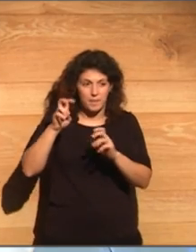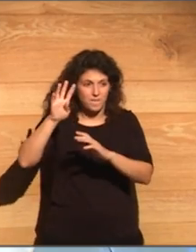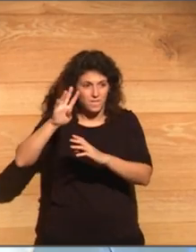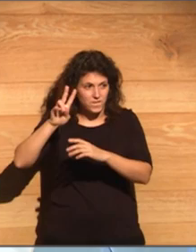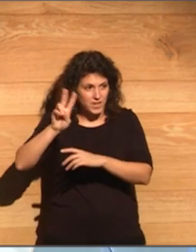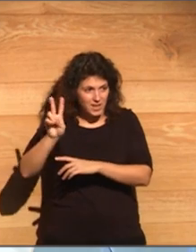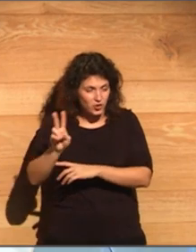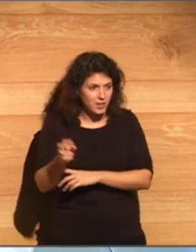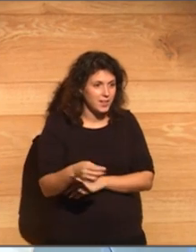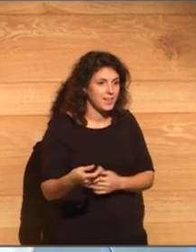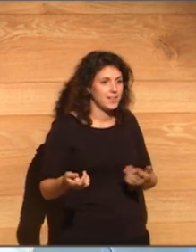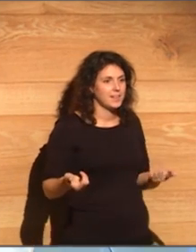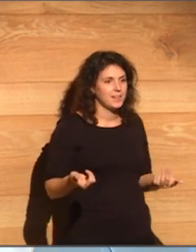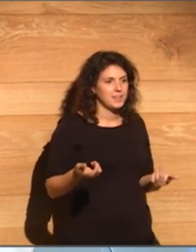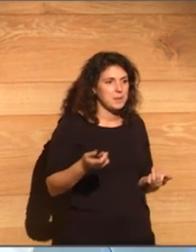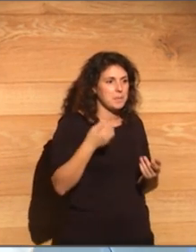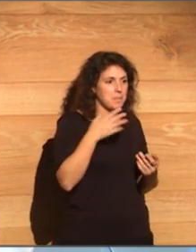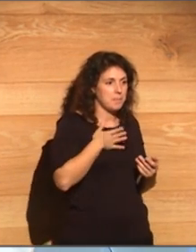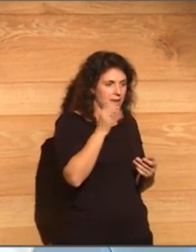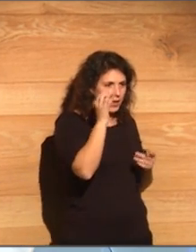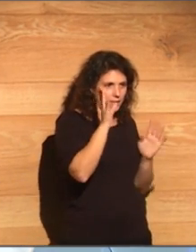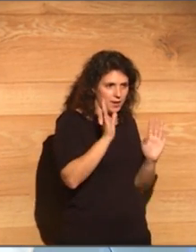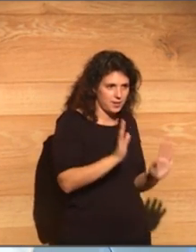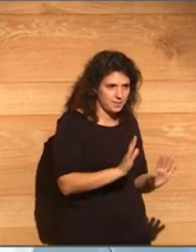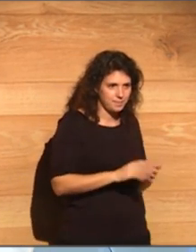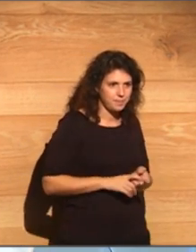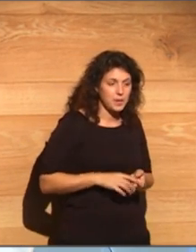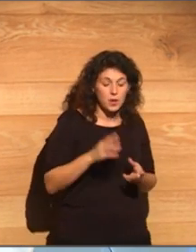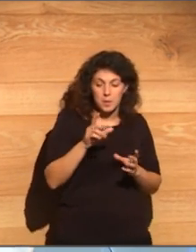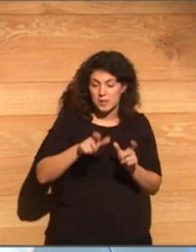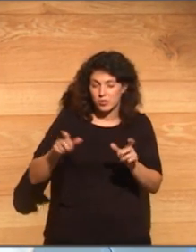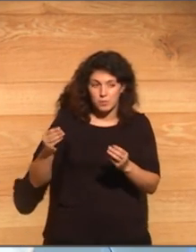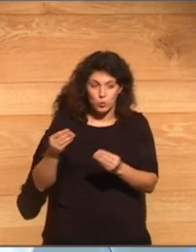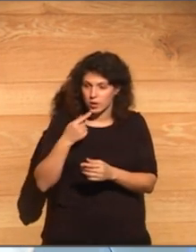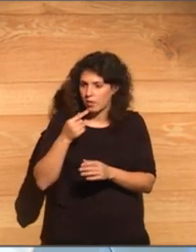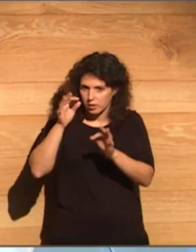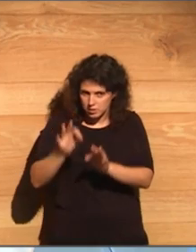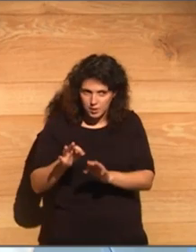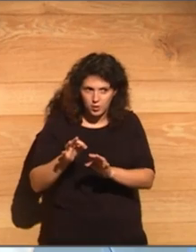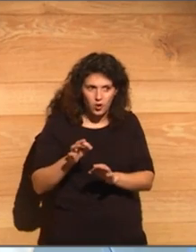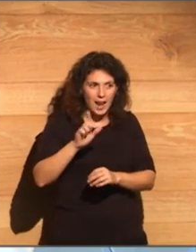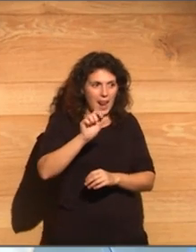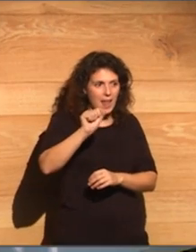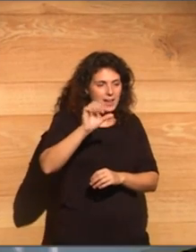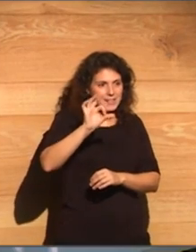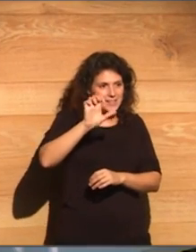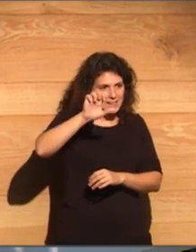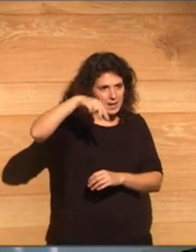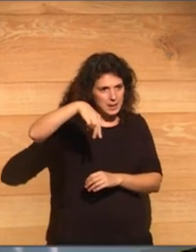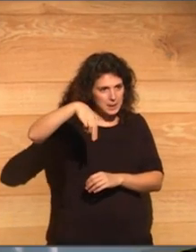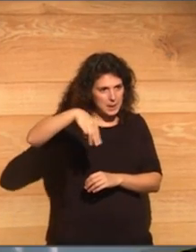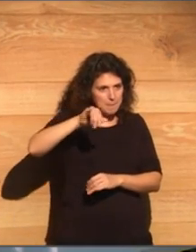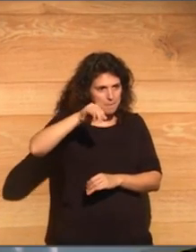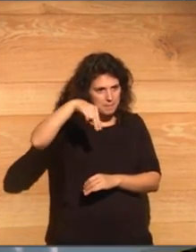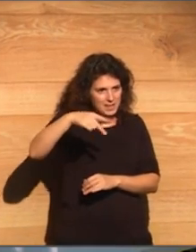gente dice Seminci. ¿Ah, sí? Como sí, si yo pensaba que era la idea mía solo. Ah, no. No, pero mucha gente lo dice en serio. Ah, vale. Dice la Seminci. Ah, vale. ¿No es la Seminci? Una